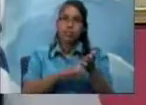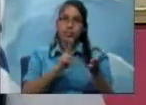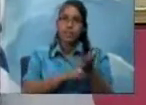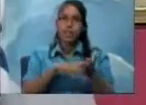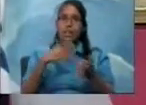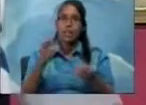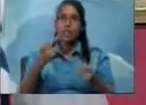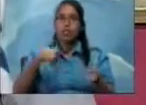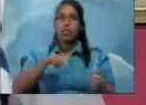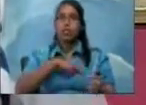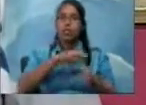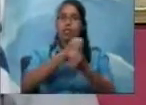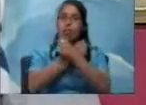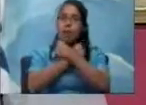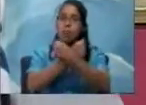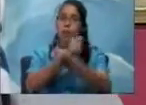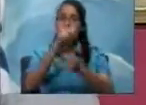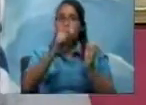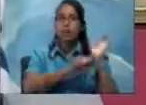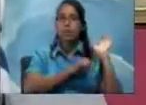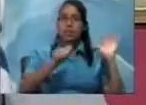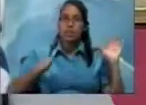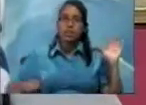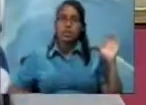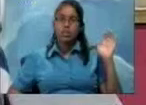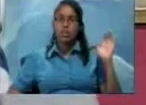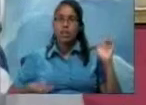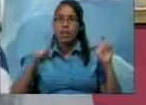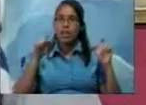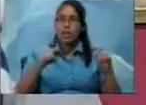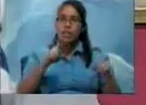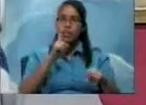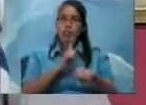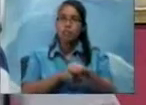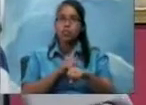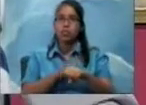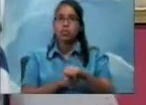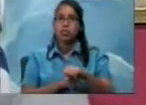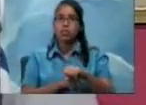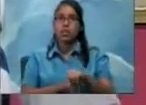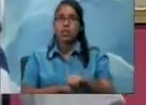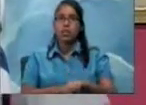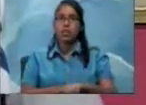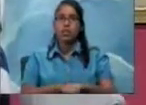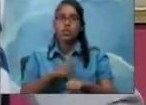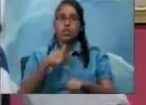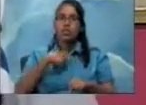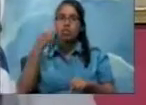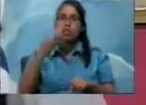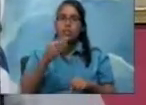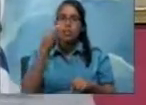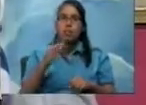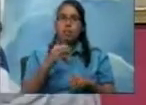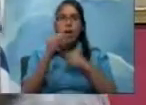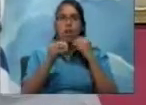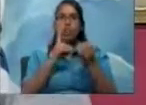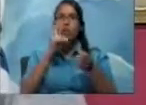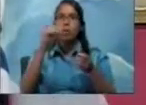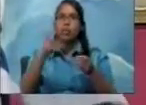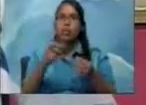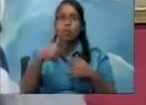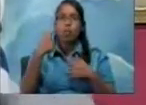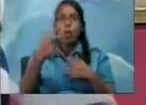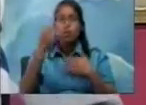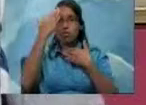amemos al Señor en en esta oportunidad yo siempre hago una pregunta Cuando saludo a cualquier